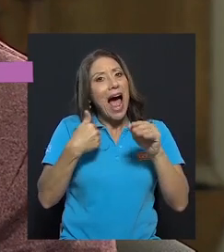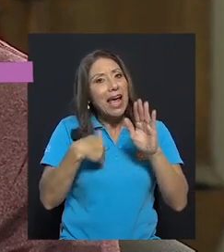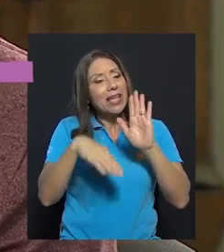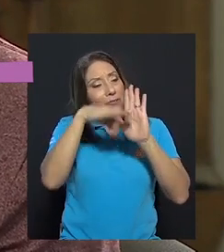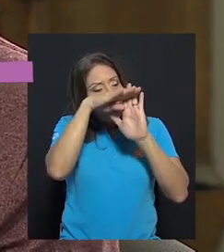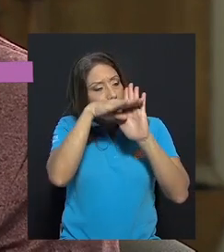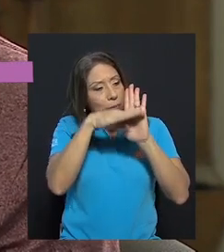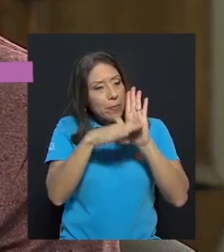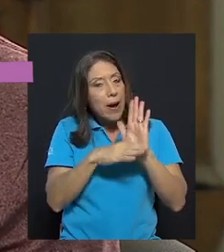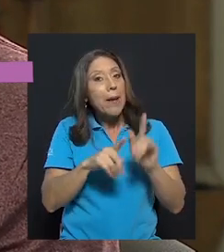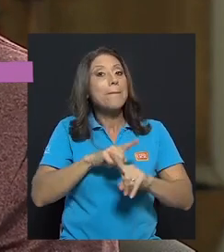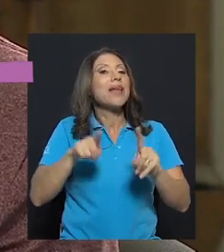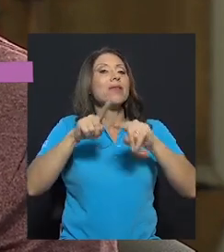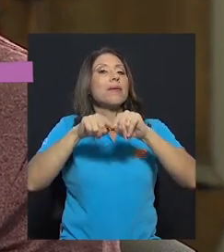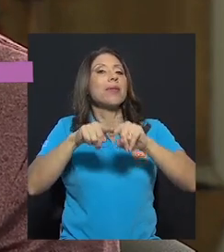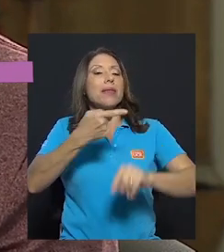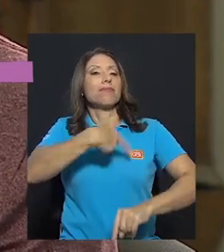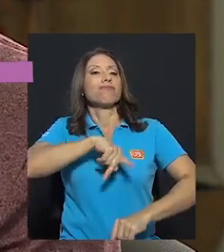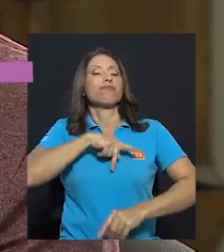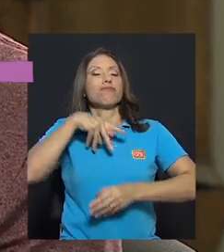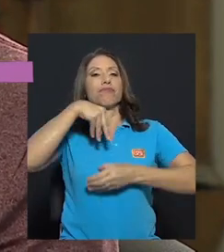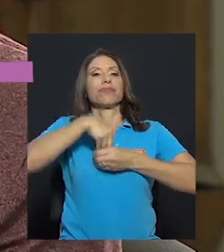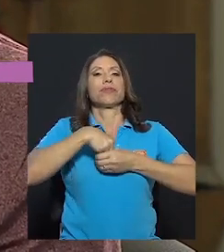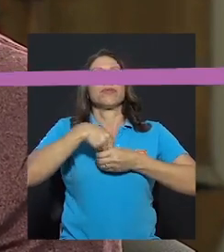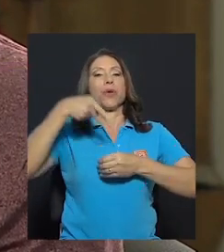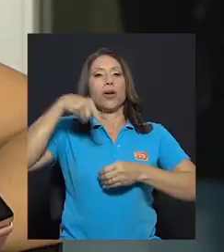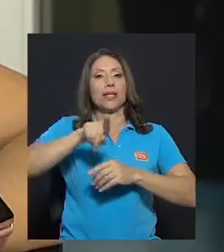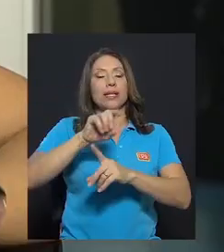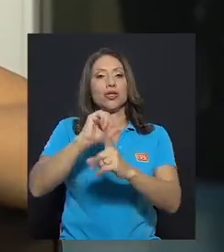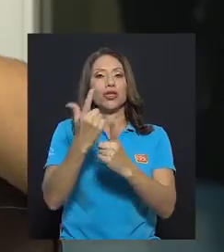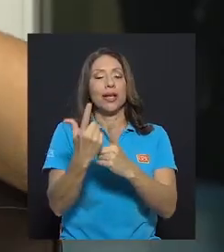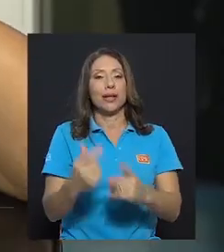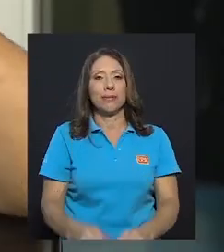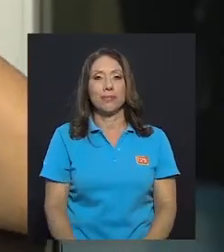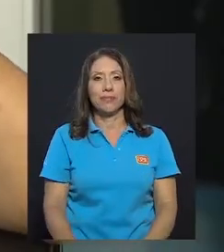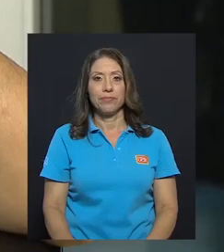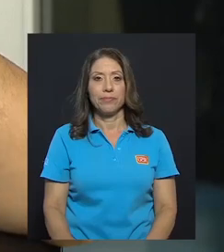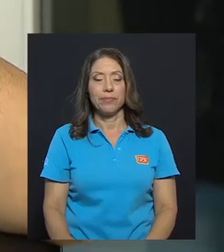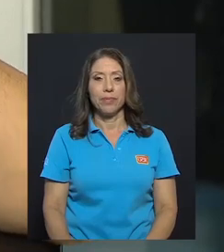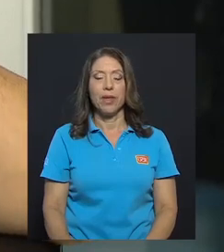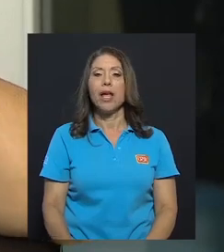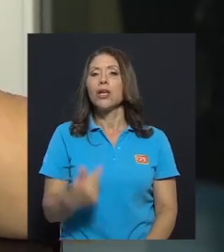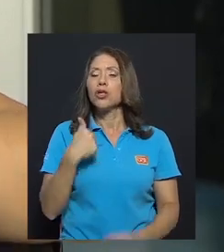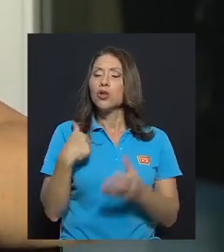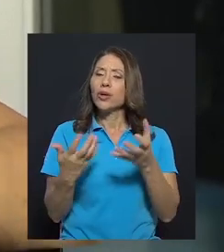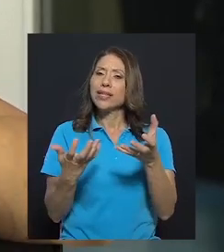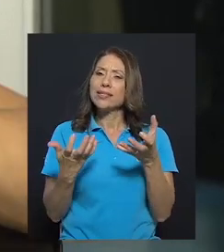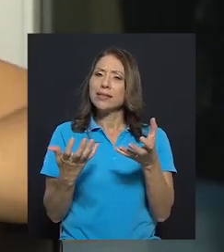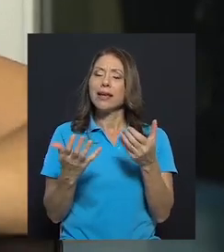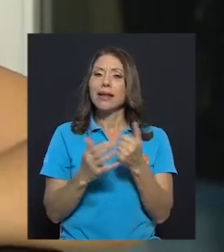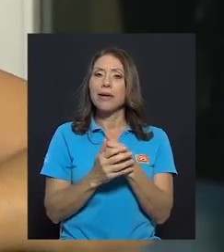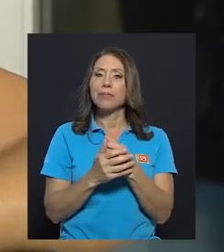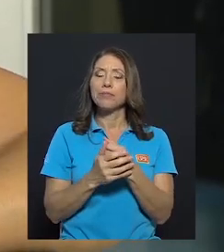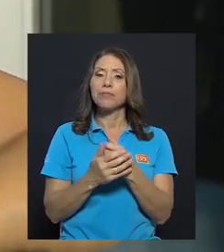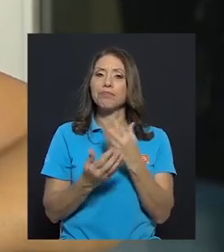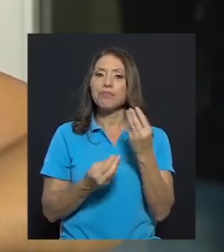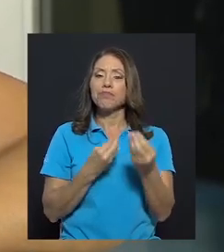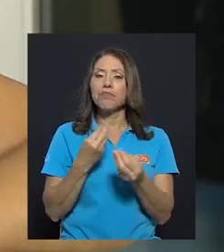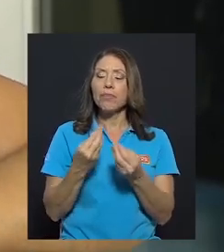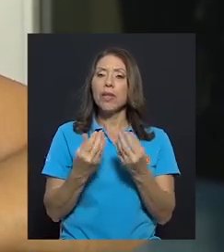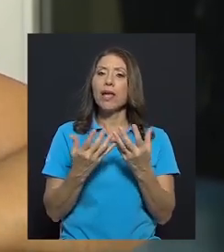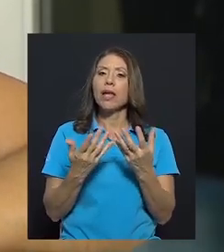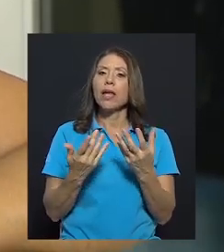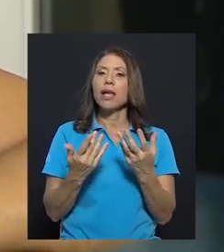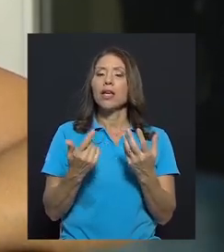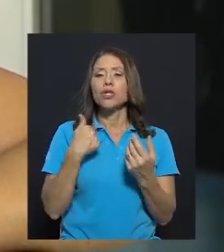parámetros, pero la subjetividad es lo que impera en la violencia social. Andy, yo quisiera como hacer, para cerrar este bloque,